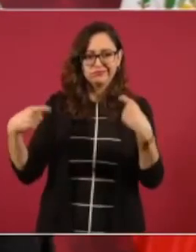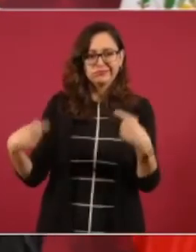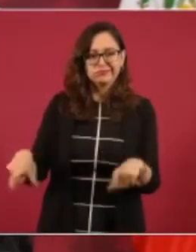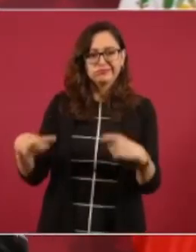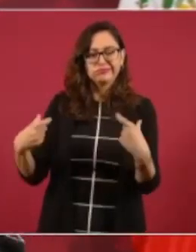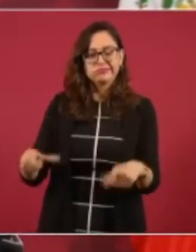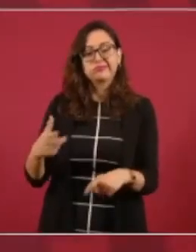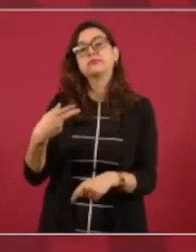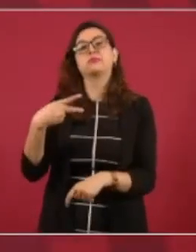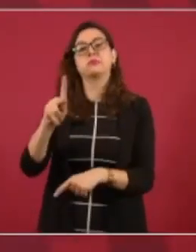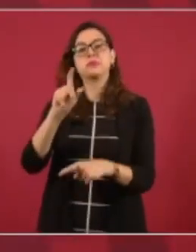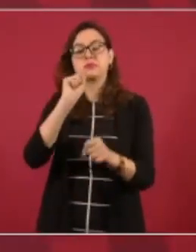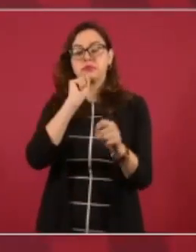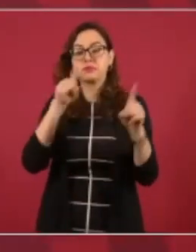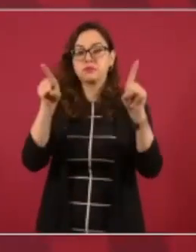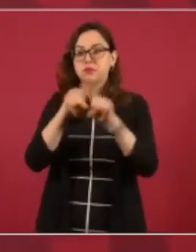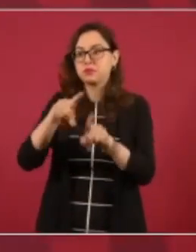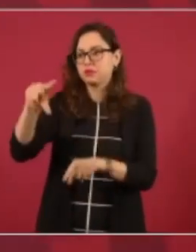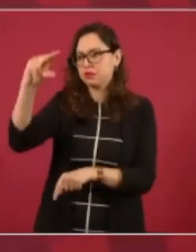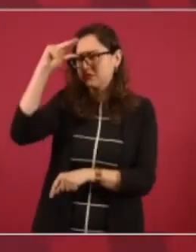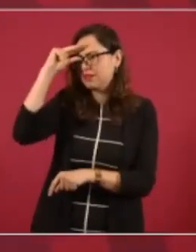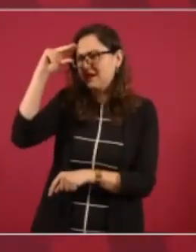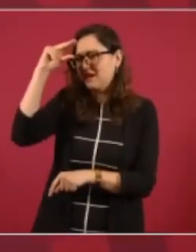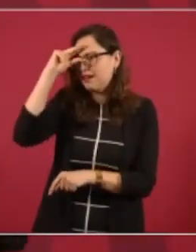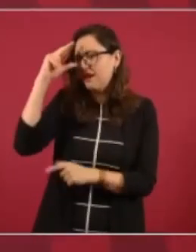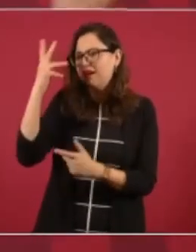intelectuales orgánicos,